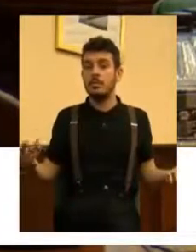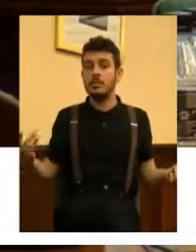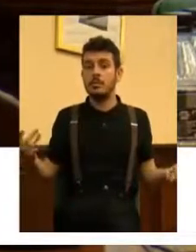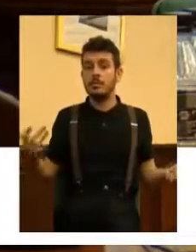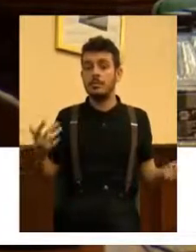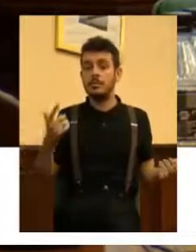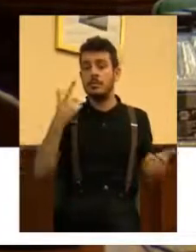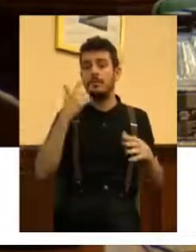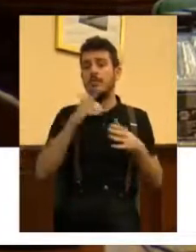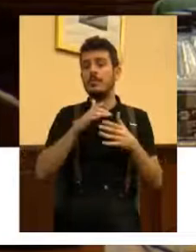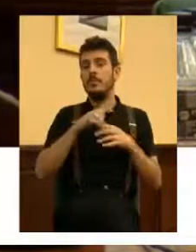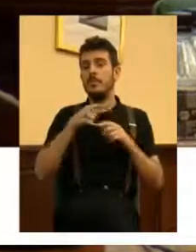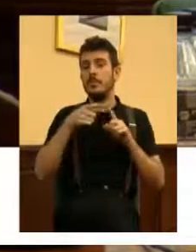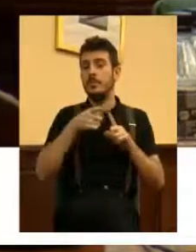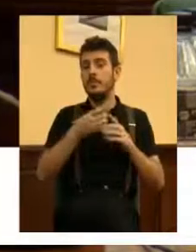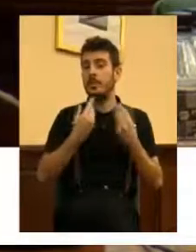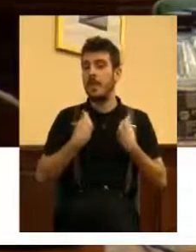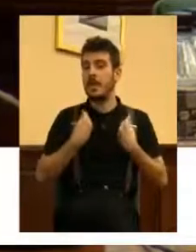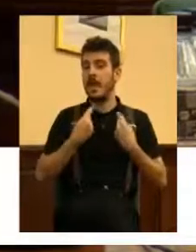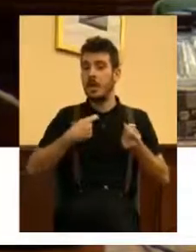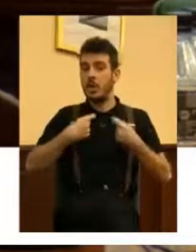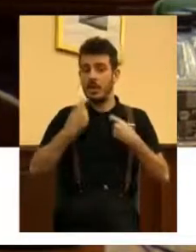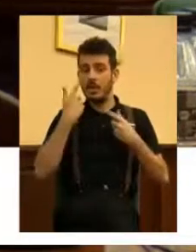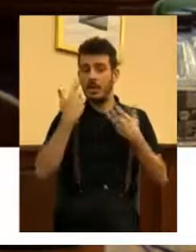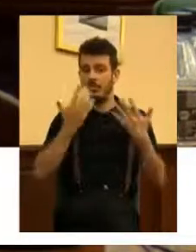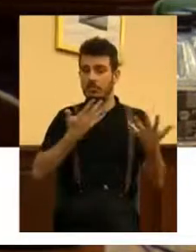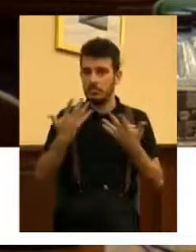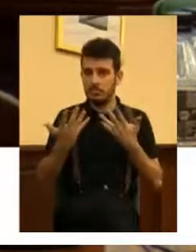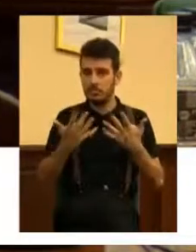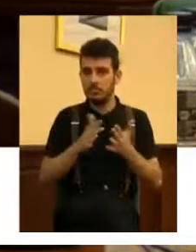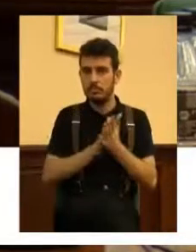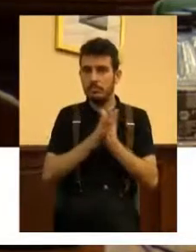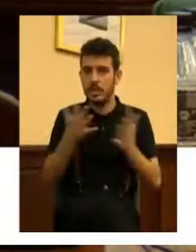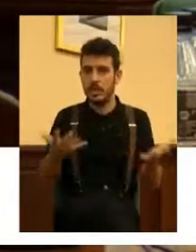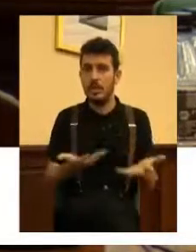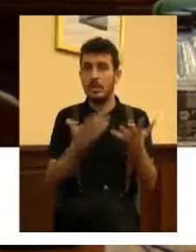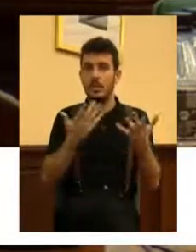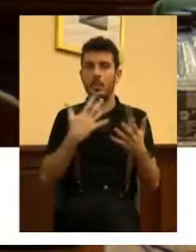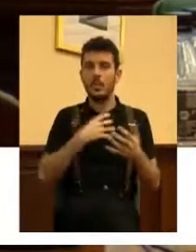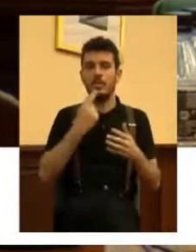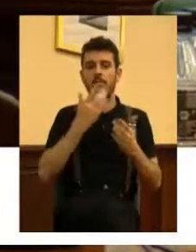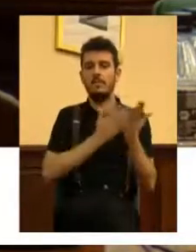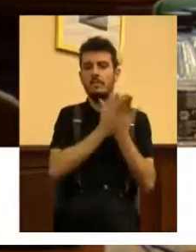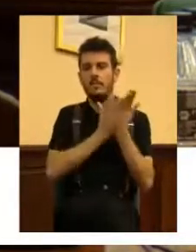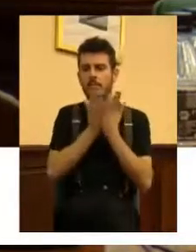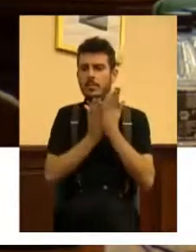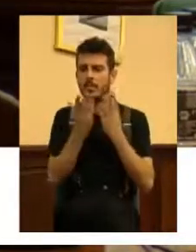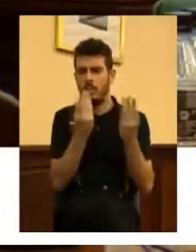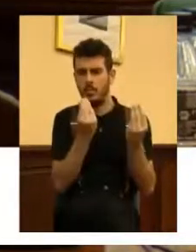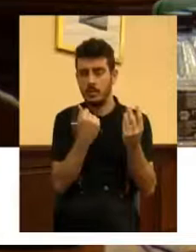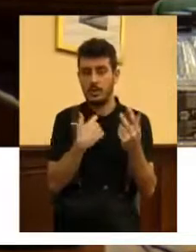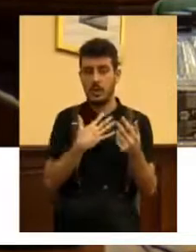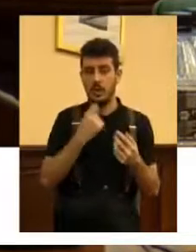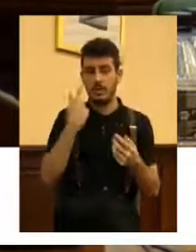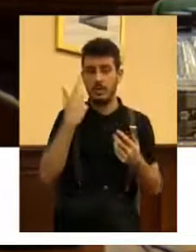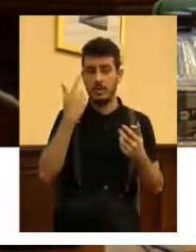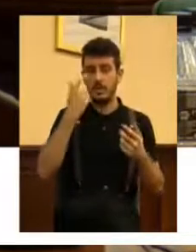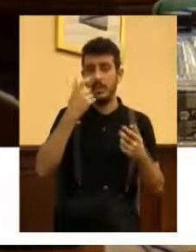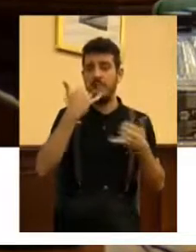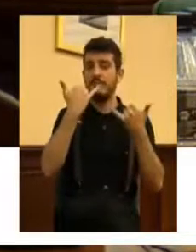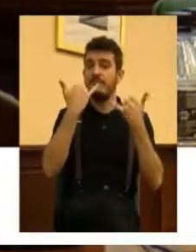En dinamizar la vida comercial en la calle, que se puede hacer de muchas maneras. Se puede multiplicar la presencia de